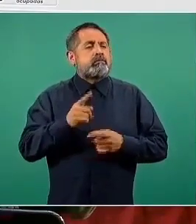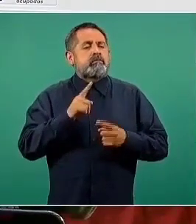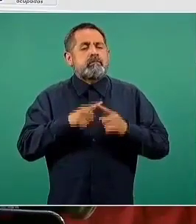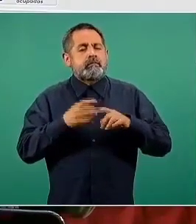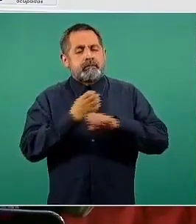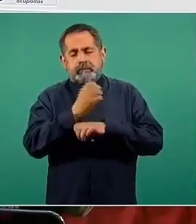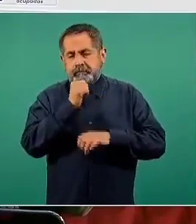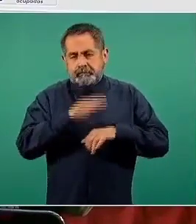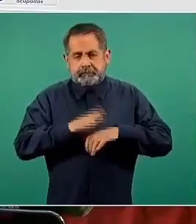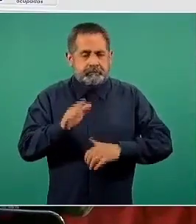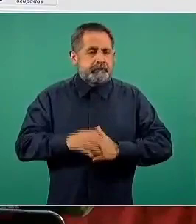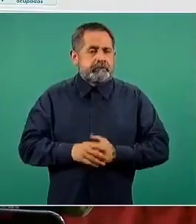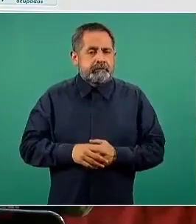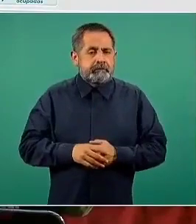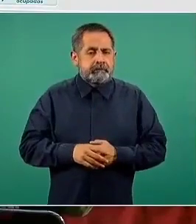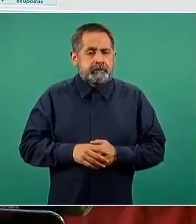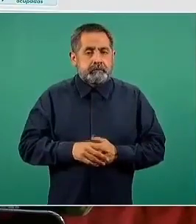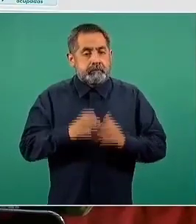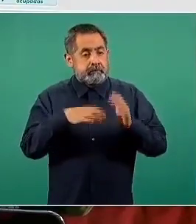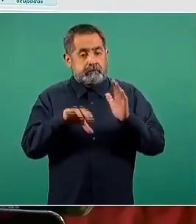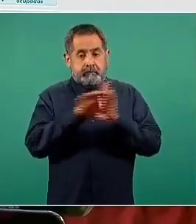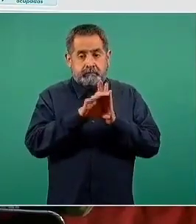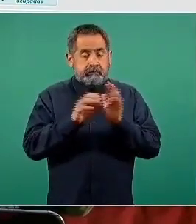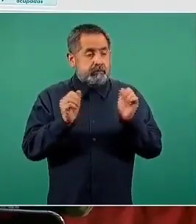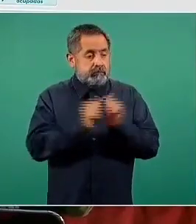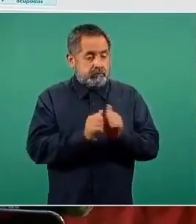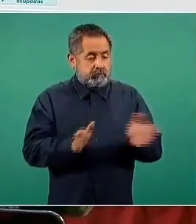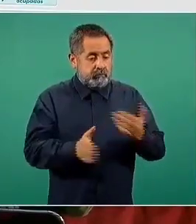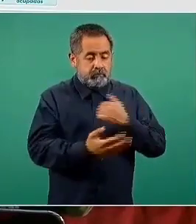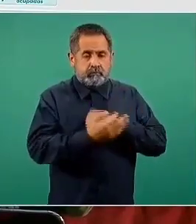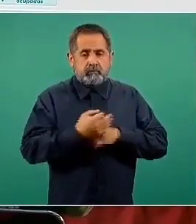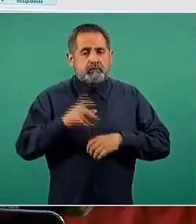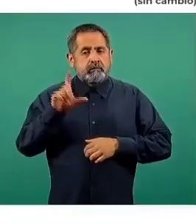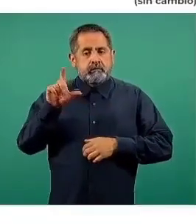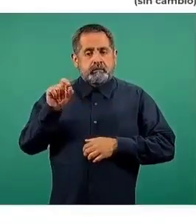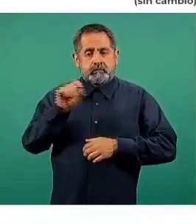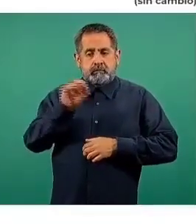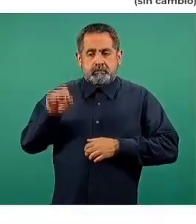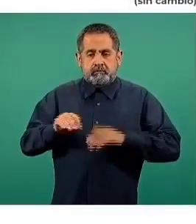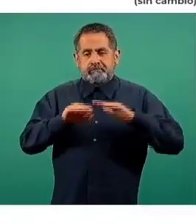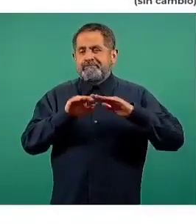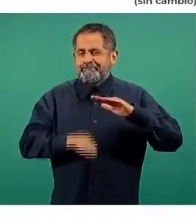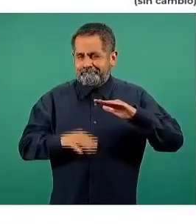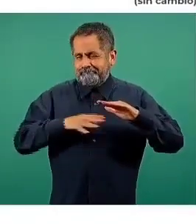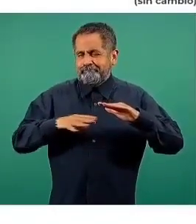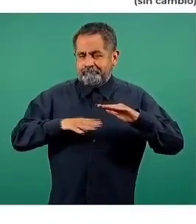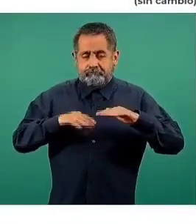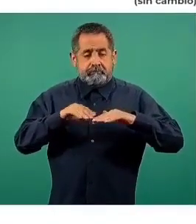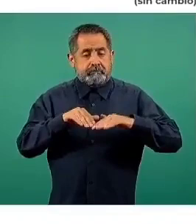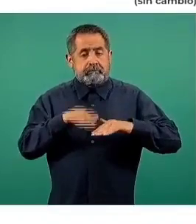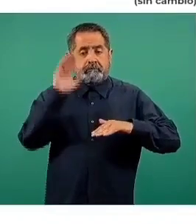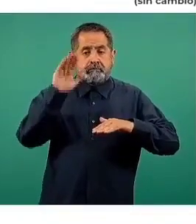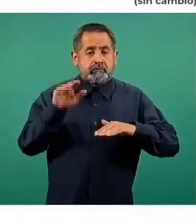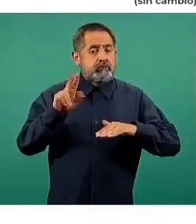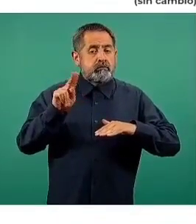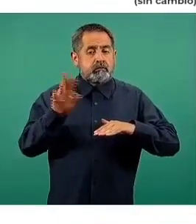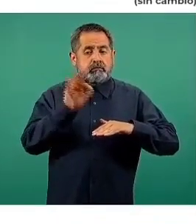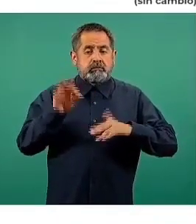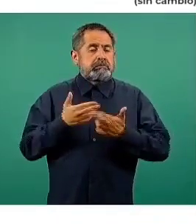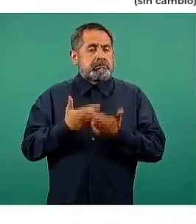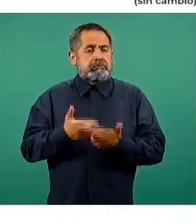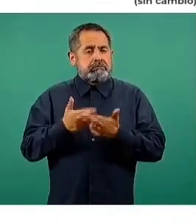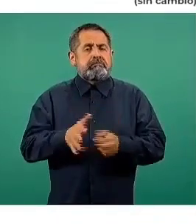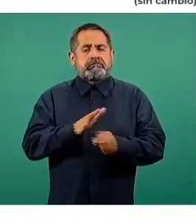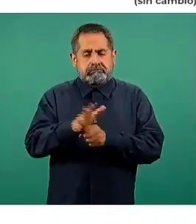30%. La siguiente. Y en las camas con ventilador, 20%, una quinta parte, y nos restan todavía 3 entidades